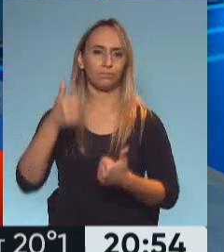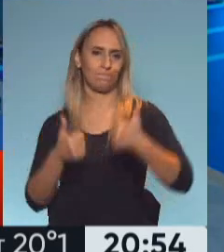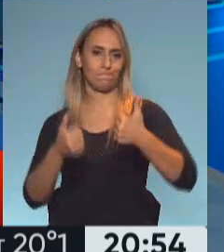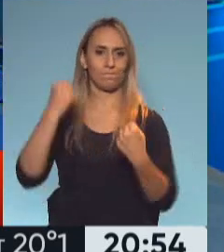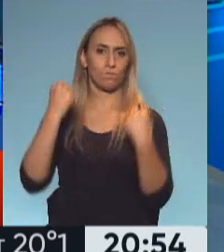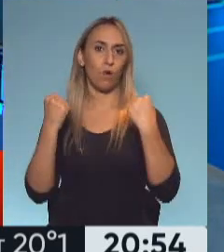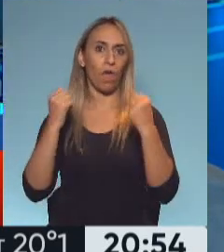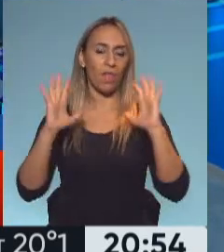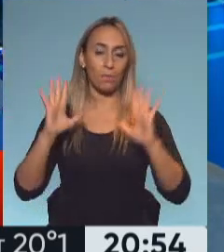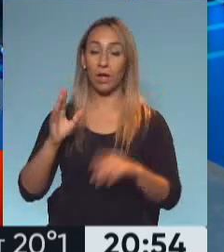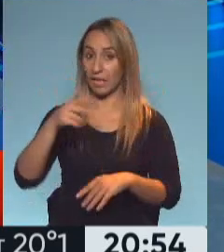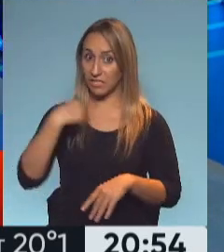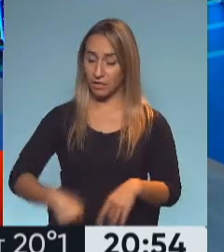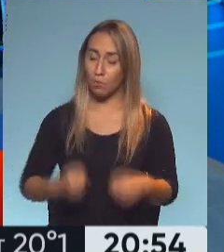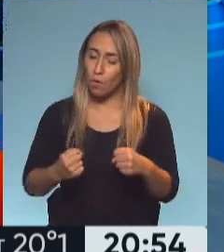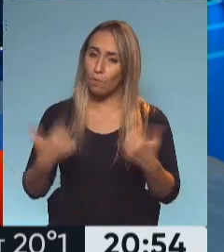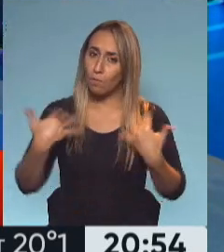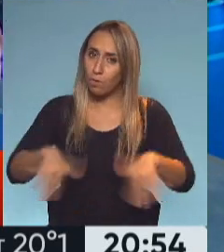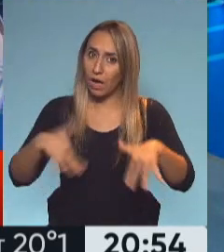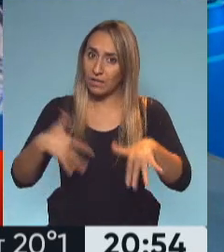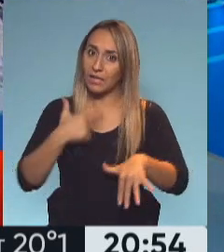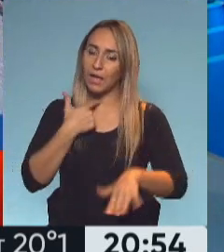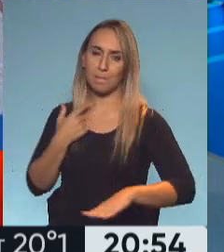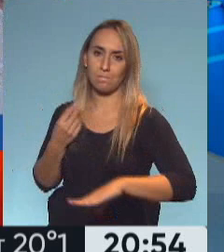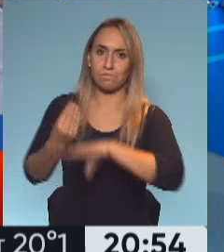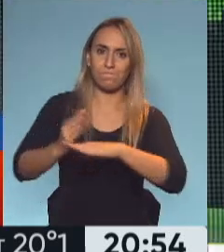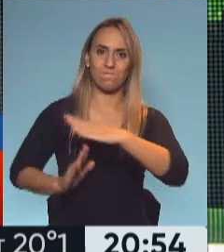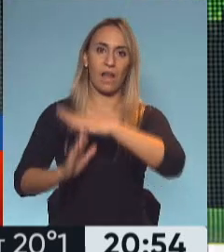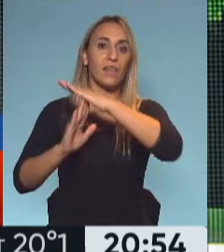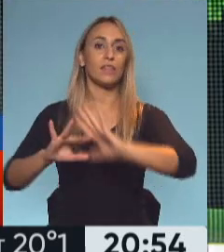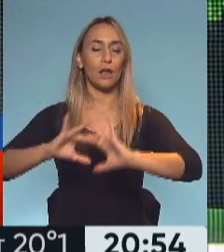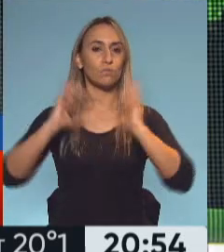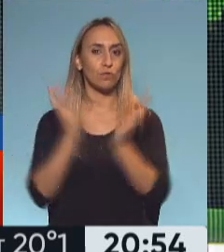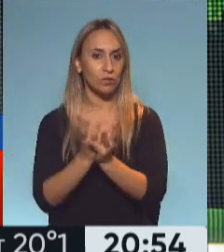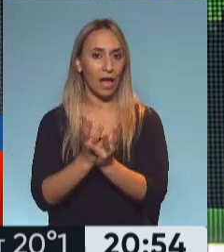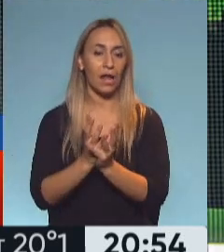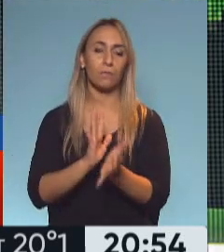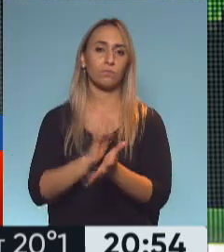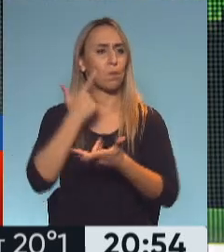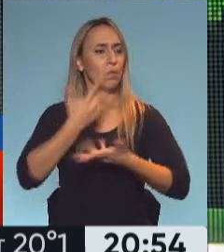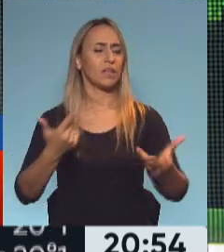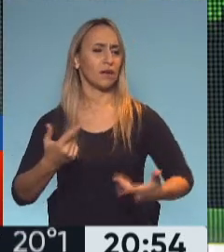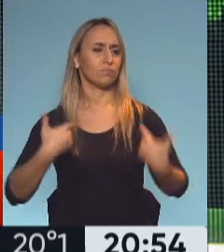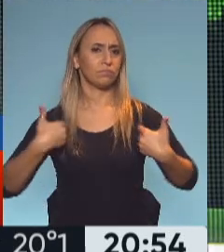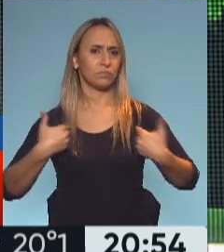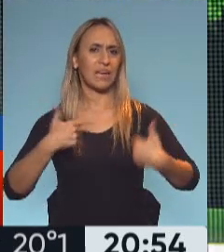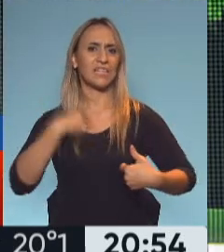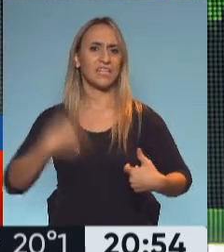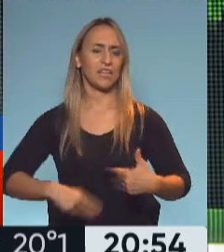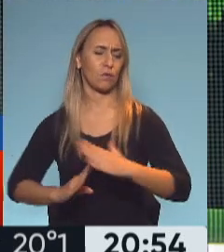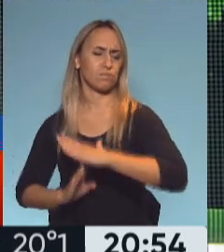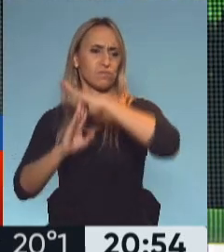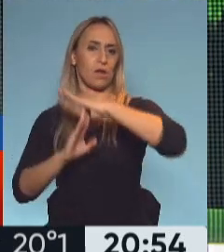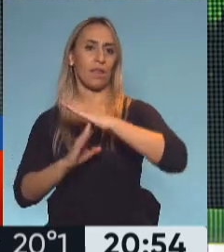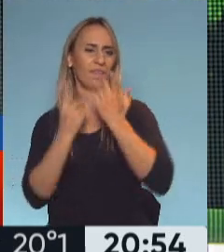está saliendo muy fuerte, está saliendo a disputar ese lugar y está tratando de decir, acá hay un tipo de liderazgo distinto al de Estados